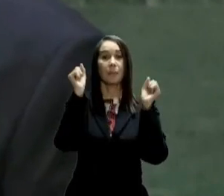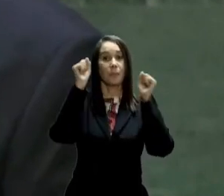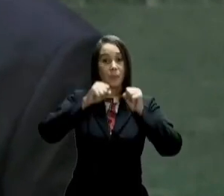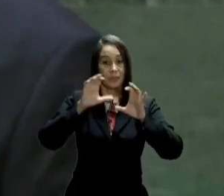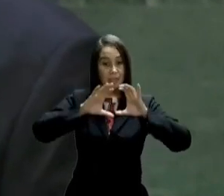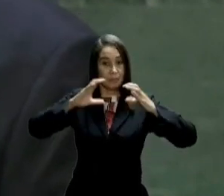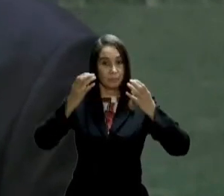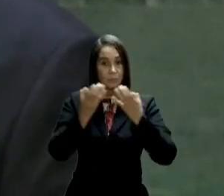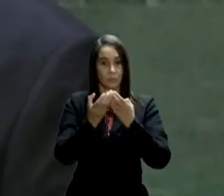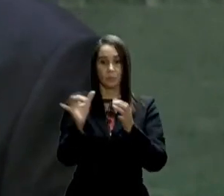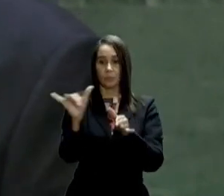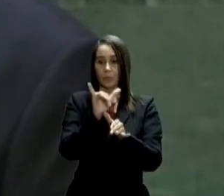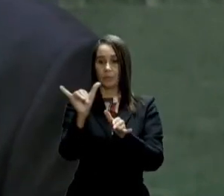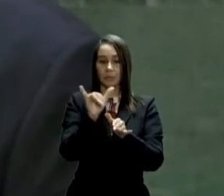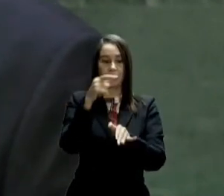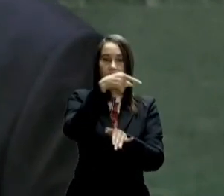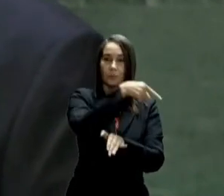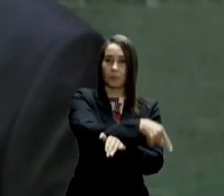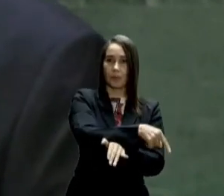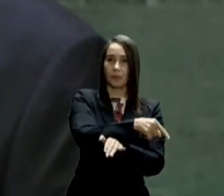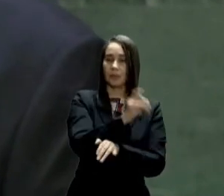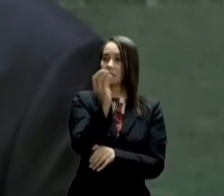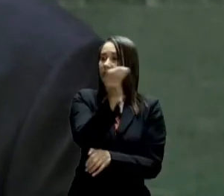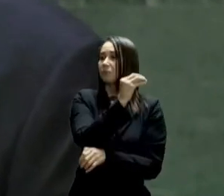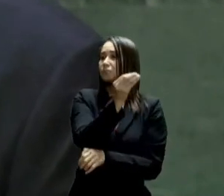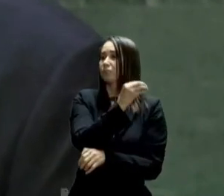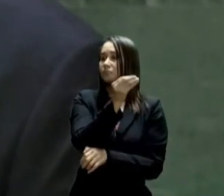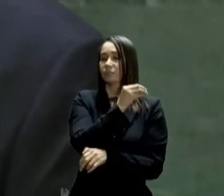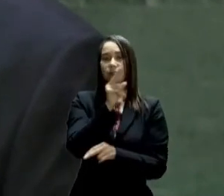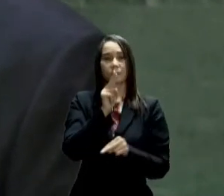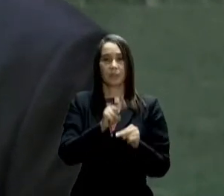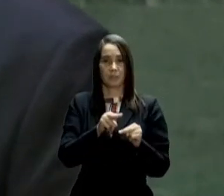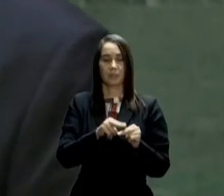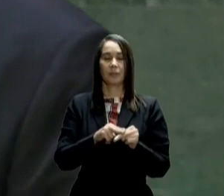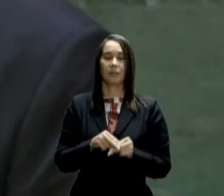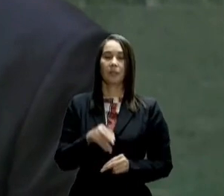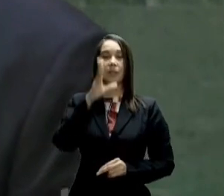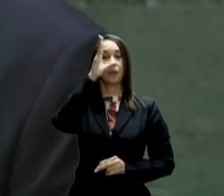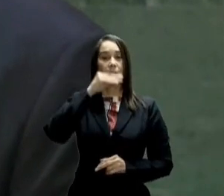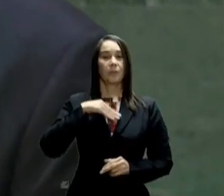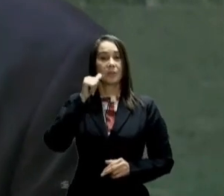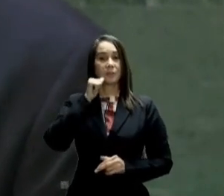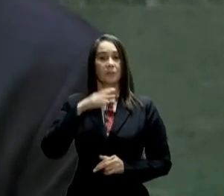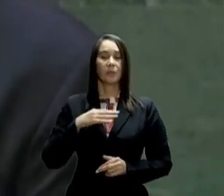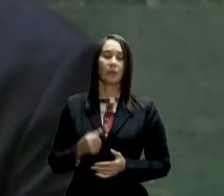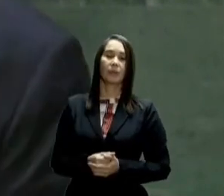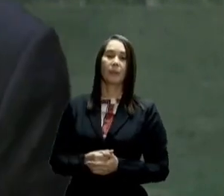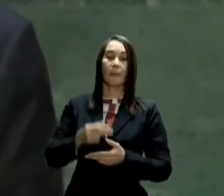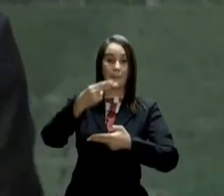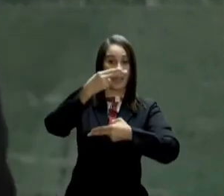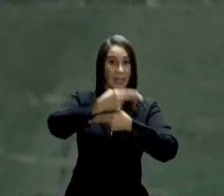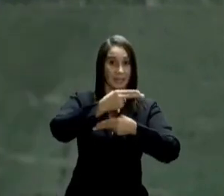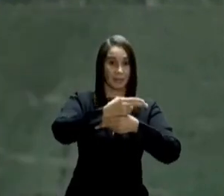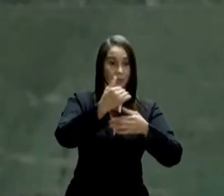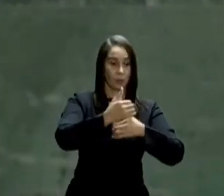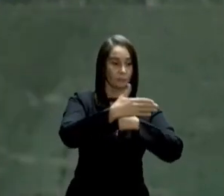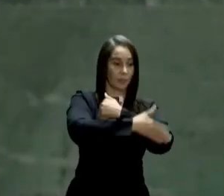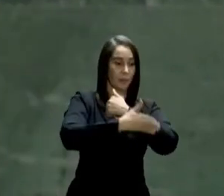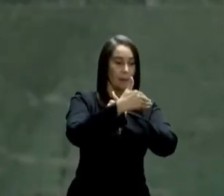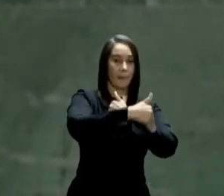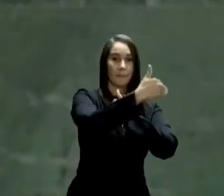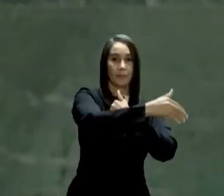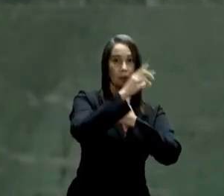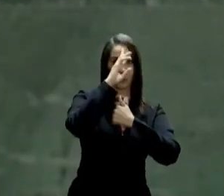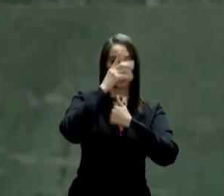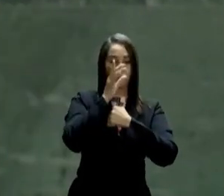si continuamos ignorando las alarmas de la naturaleza. Señoras y señores, Haití hoy no solo sufre una